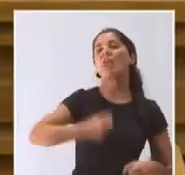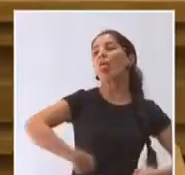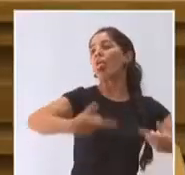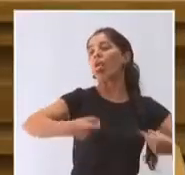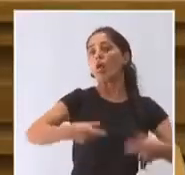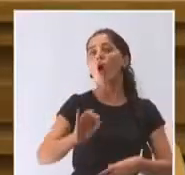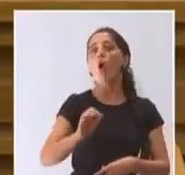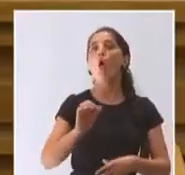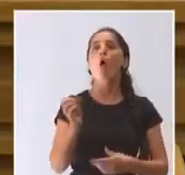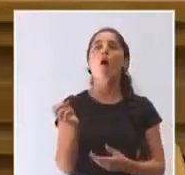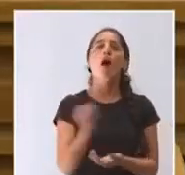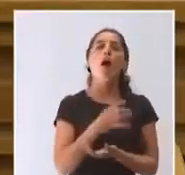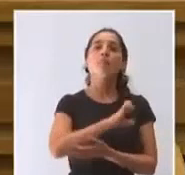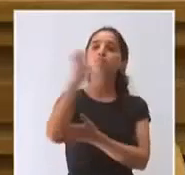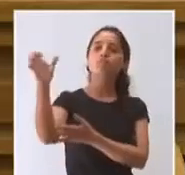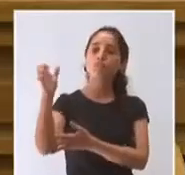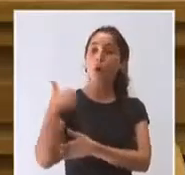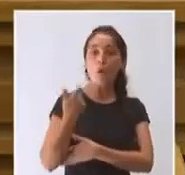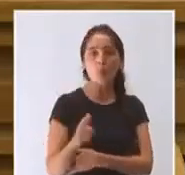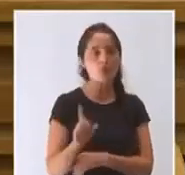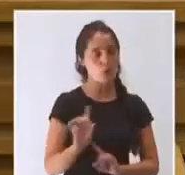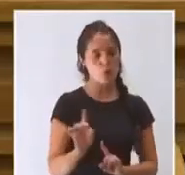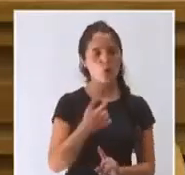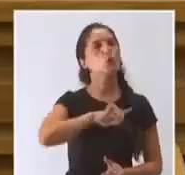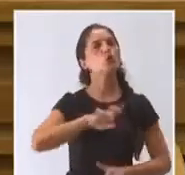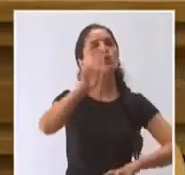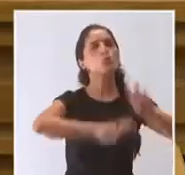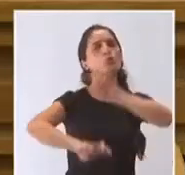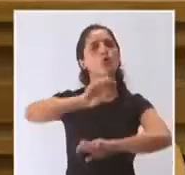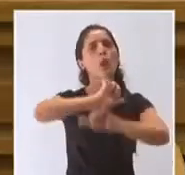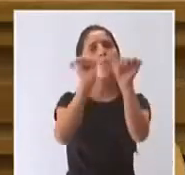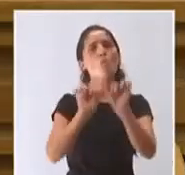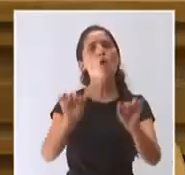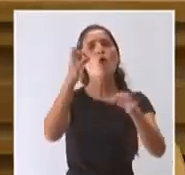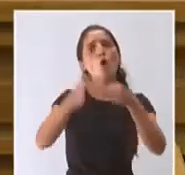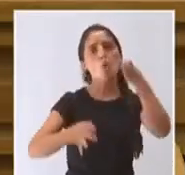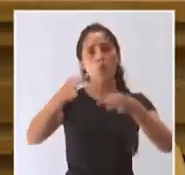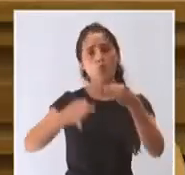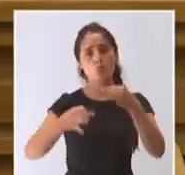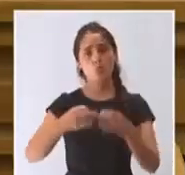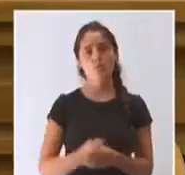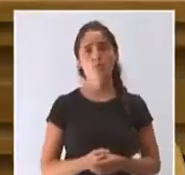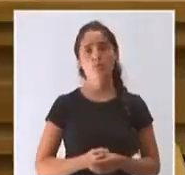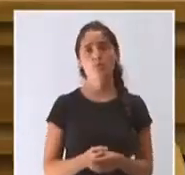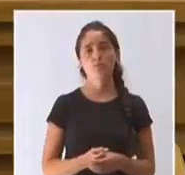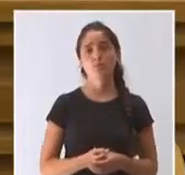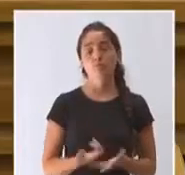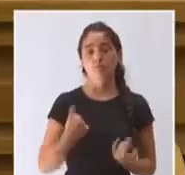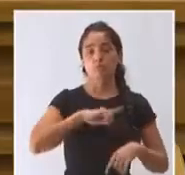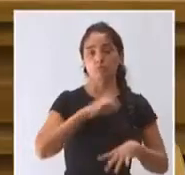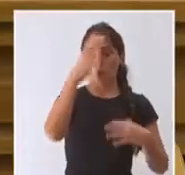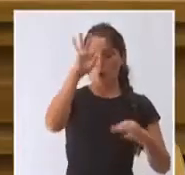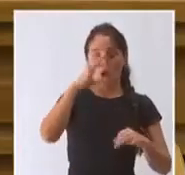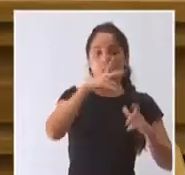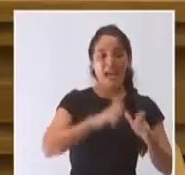luego encima pedirles siempre el papá estado no está moviendo un modelo justo y por qué tiene lógica que hayamos crecido tanto y